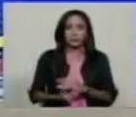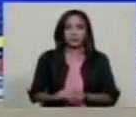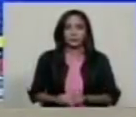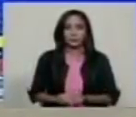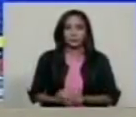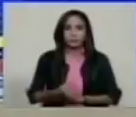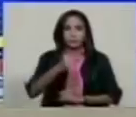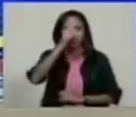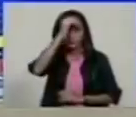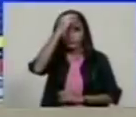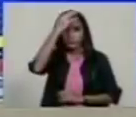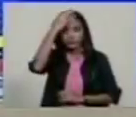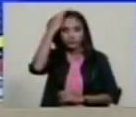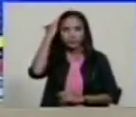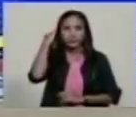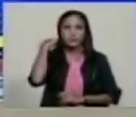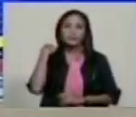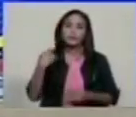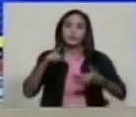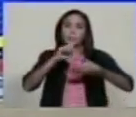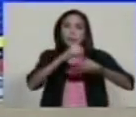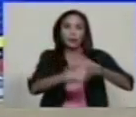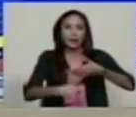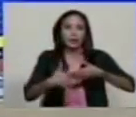de América Latina, del Caribe y del mundo.